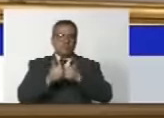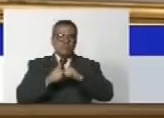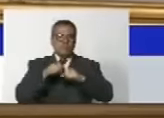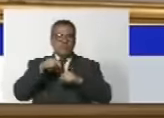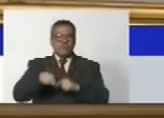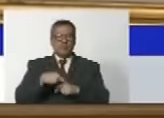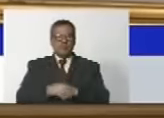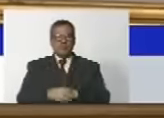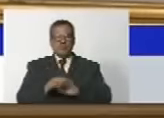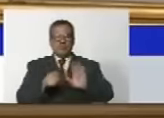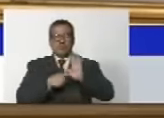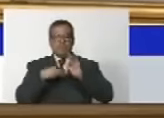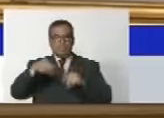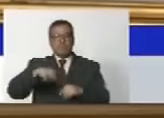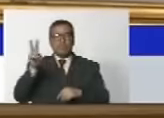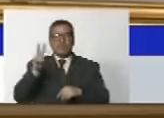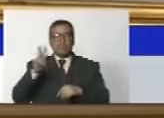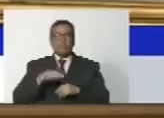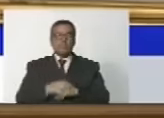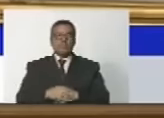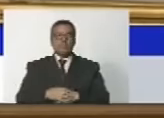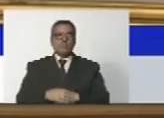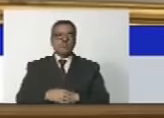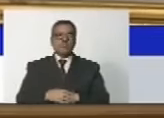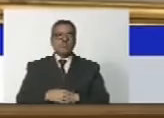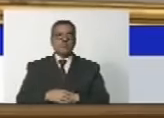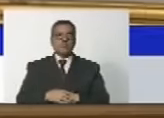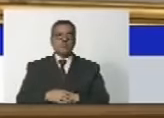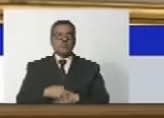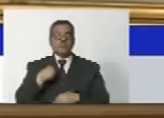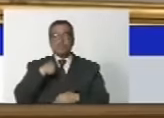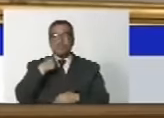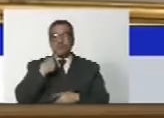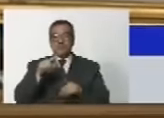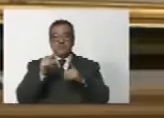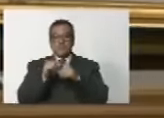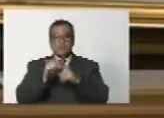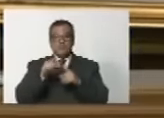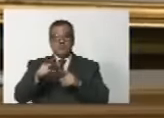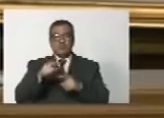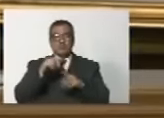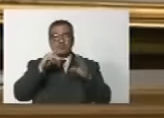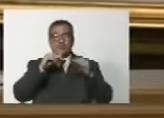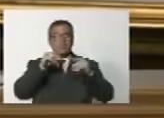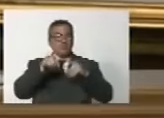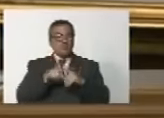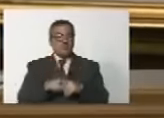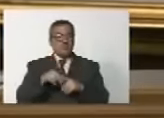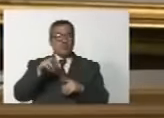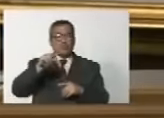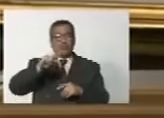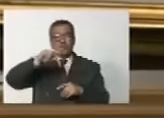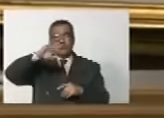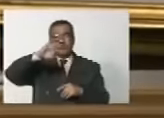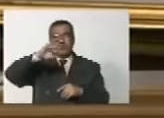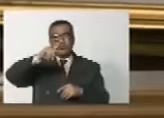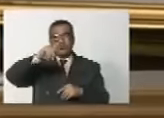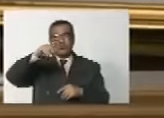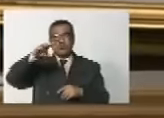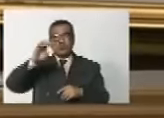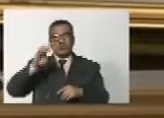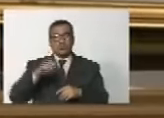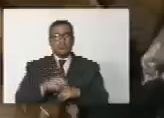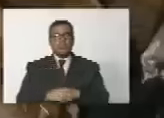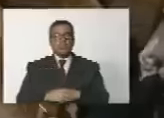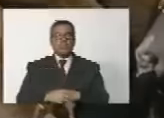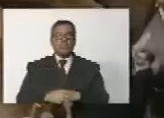de la identidad venezolana. Quiero dejar en el derecho de palabra al diputado Enrique Ramos.